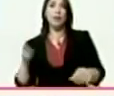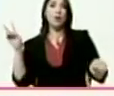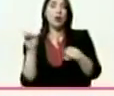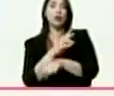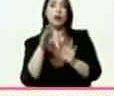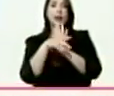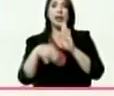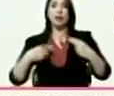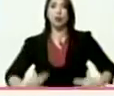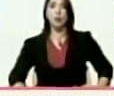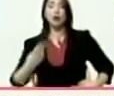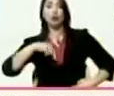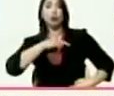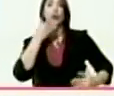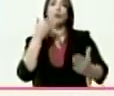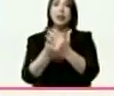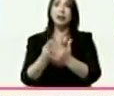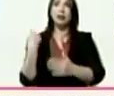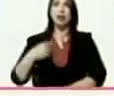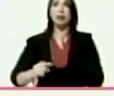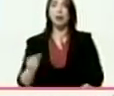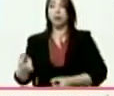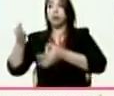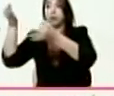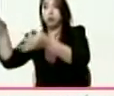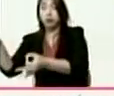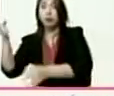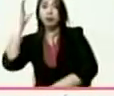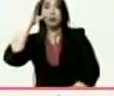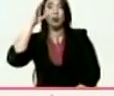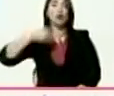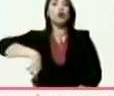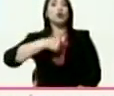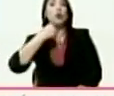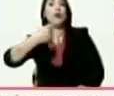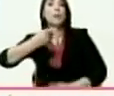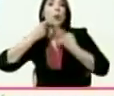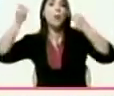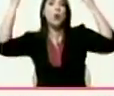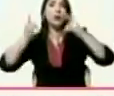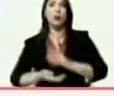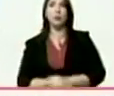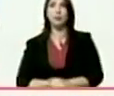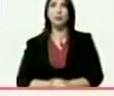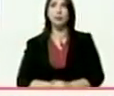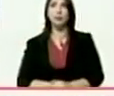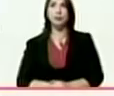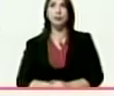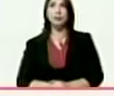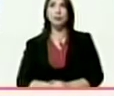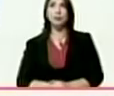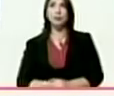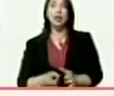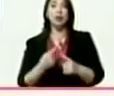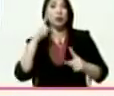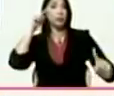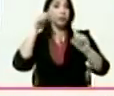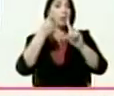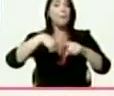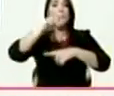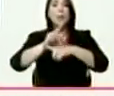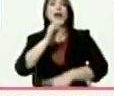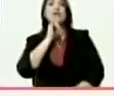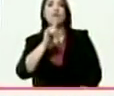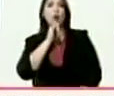habiendo tenido eso en sus manos. Nosotros lo señalamos públicamente en su momento y en un alcance de ese primer informe lo